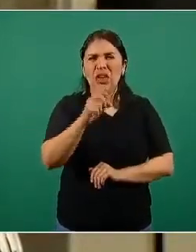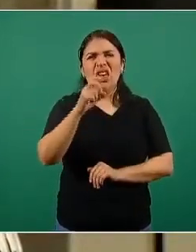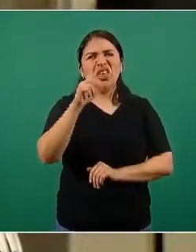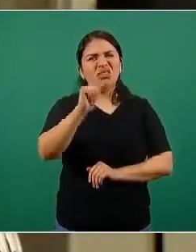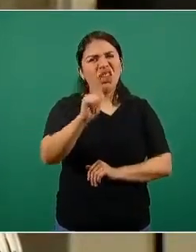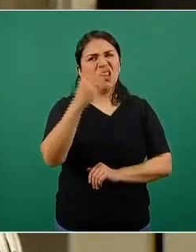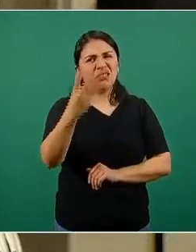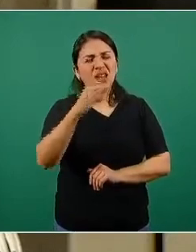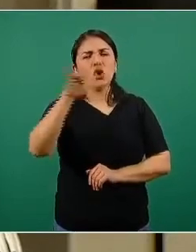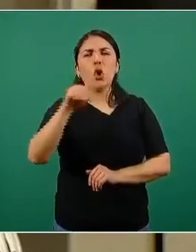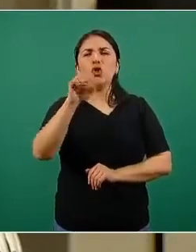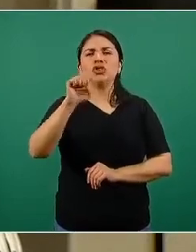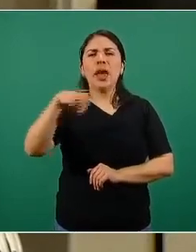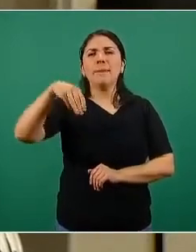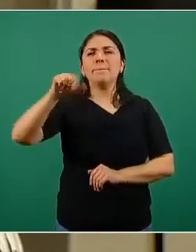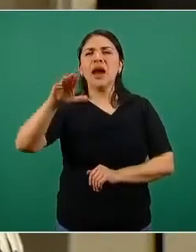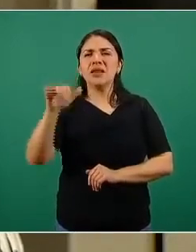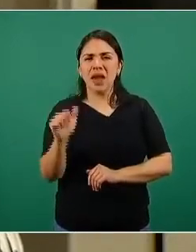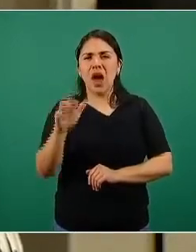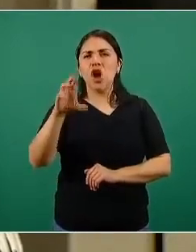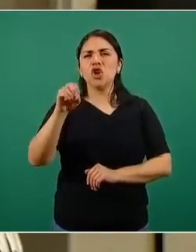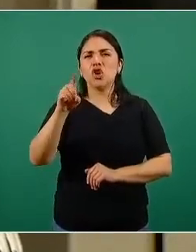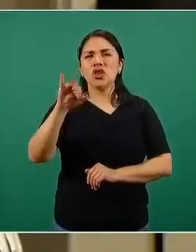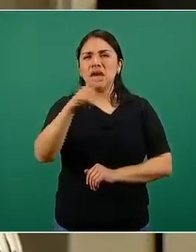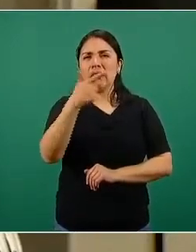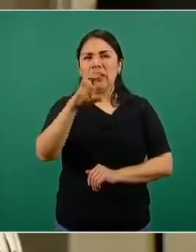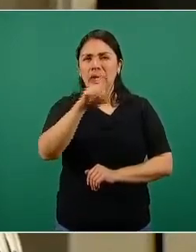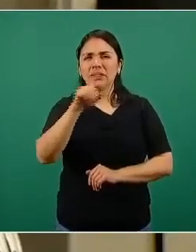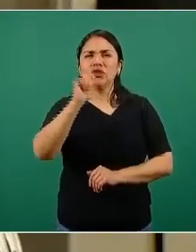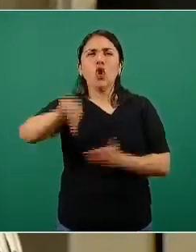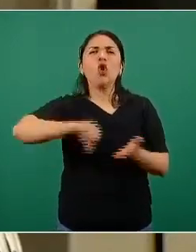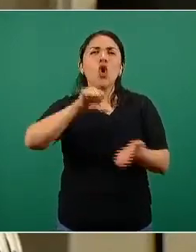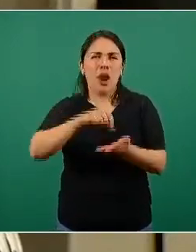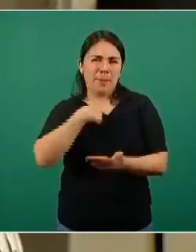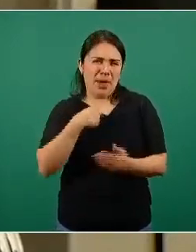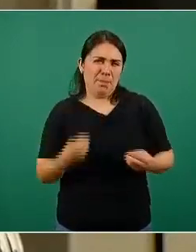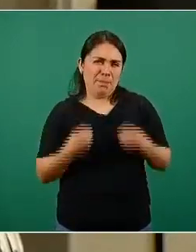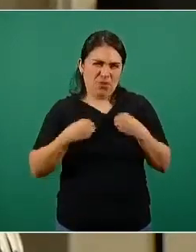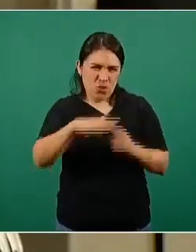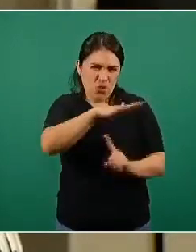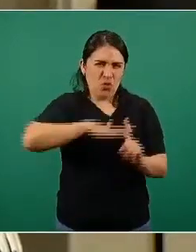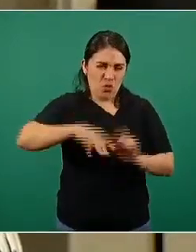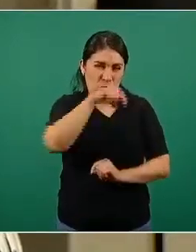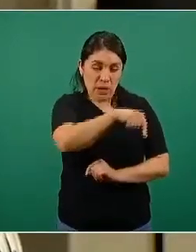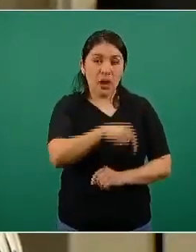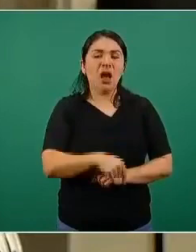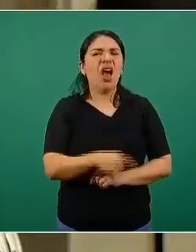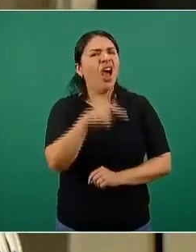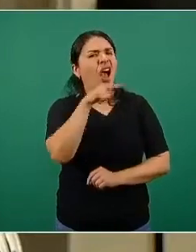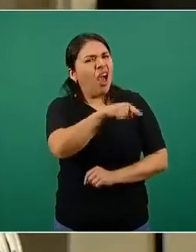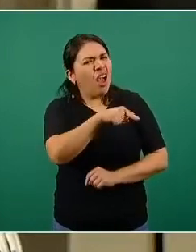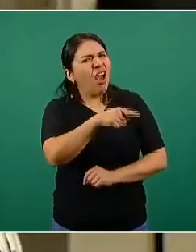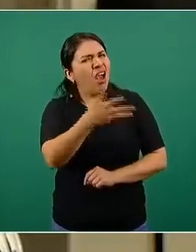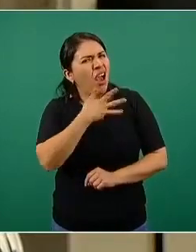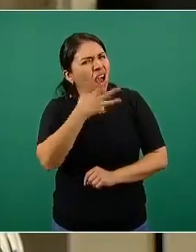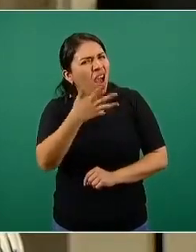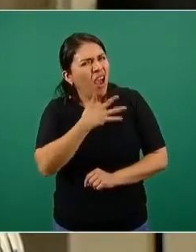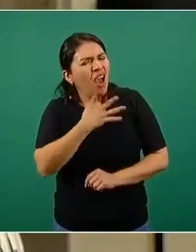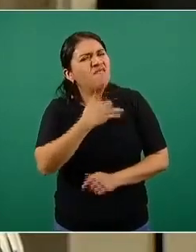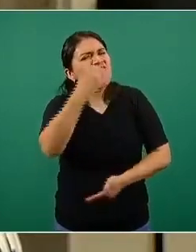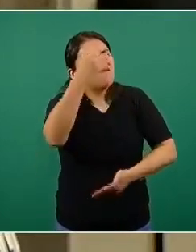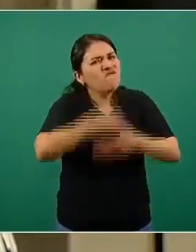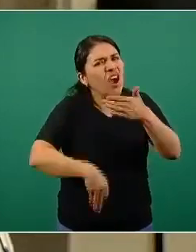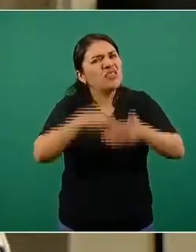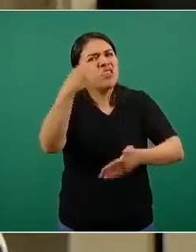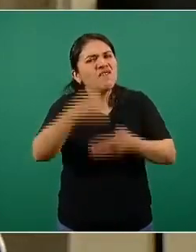José María Rodríguez, que está precisamente pues, en la colonia donde vivo, tiene ciertas